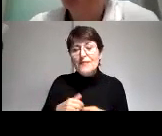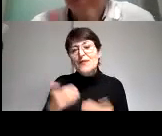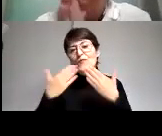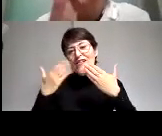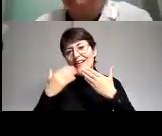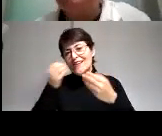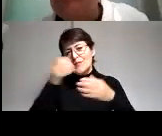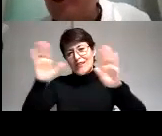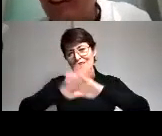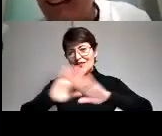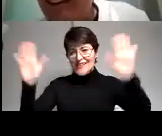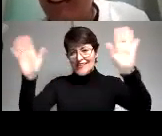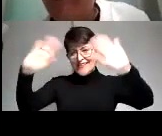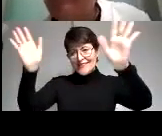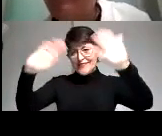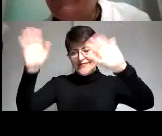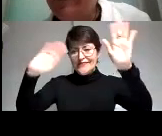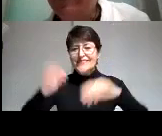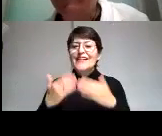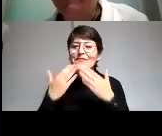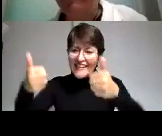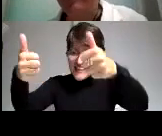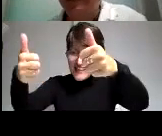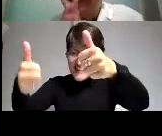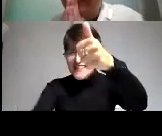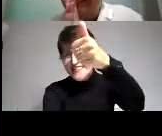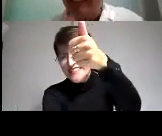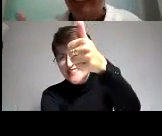noches. Gracias, muchas gracias. Gracias, Esther. Gracias a todos.